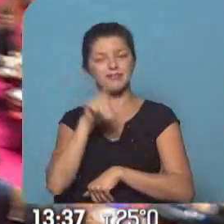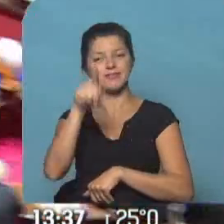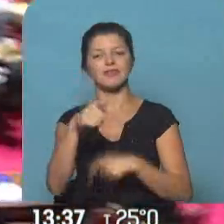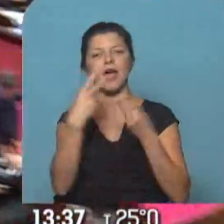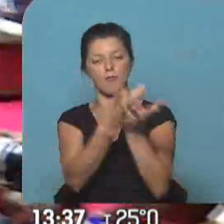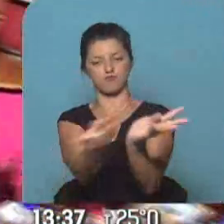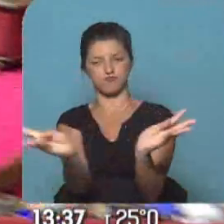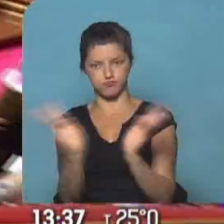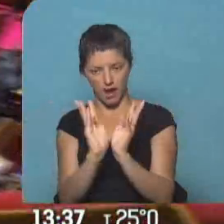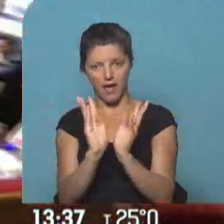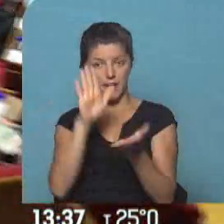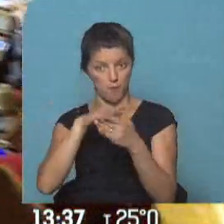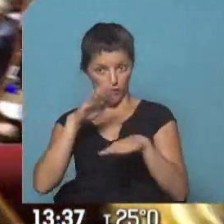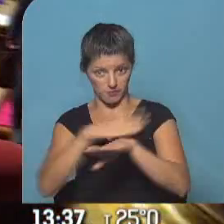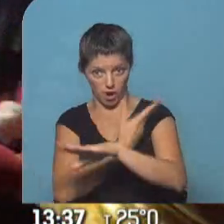formar un nuevo gobierno.